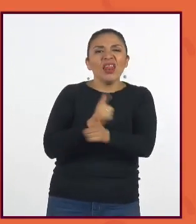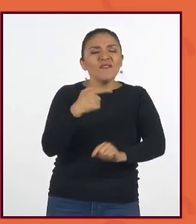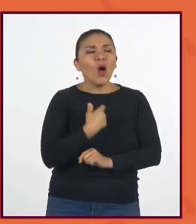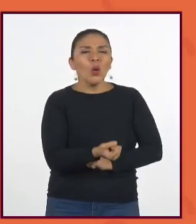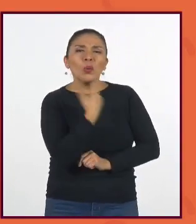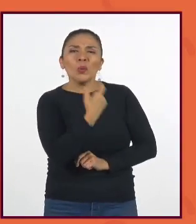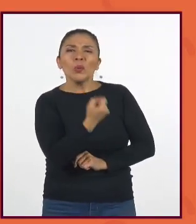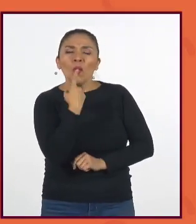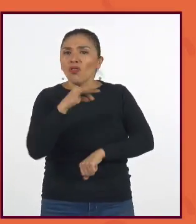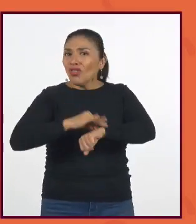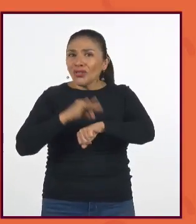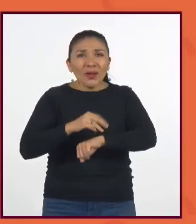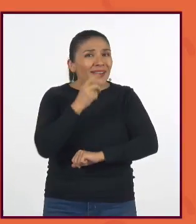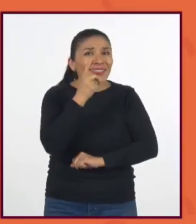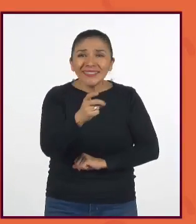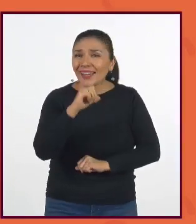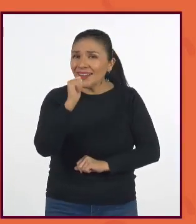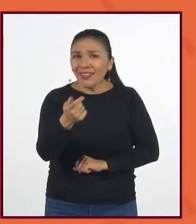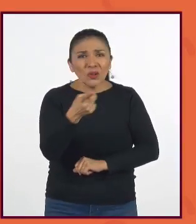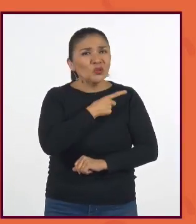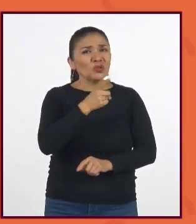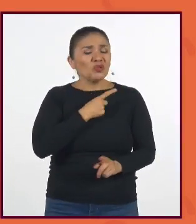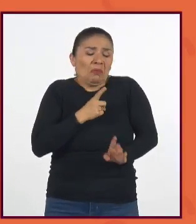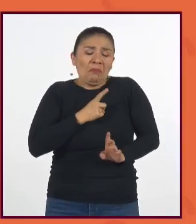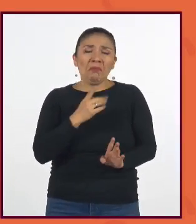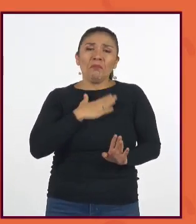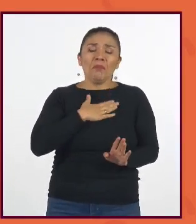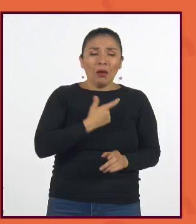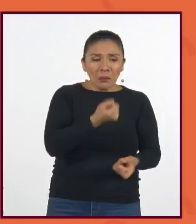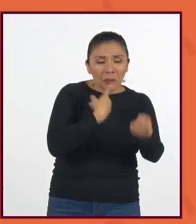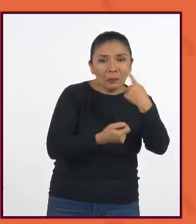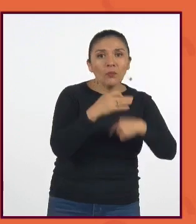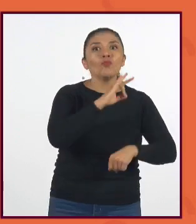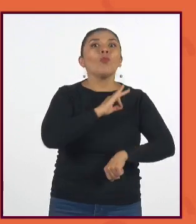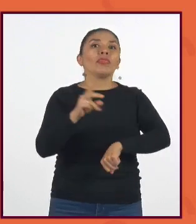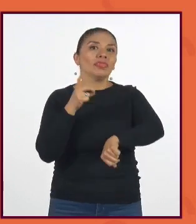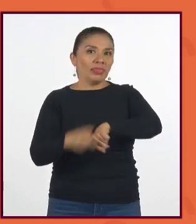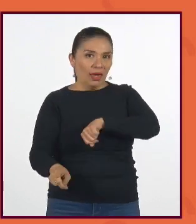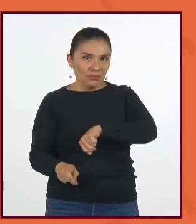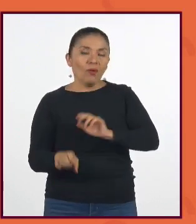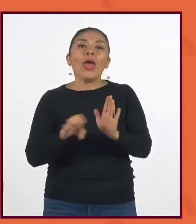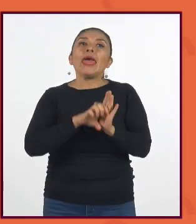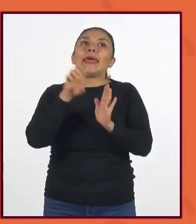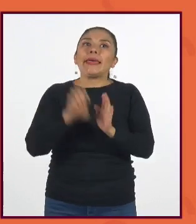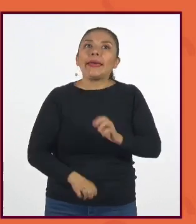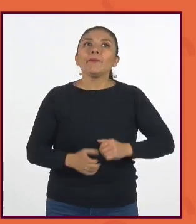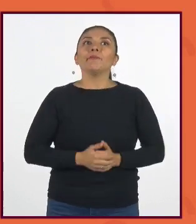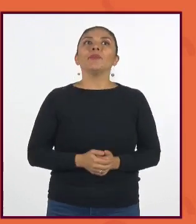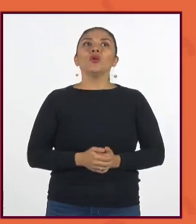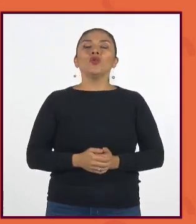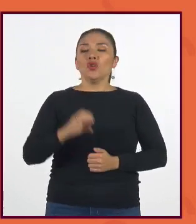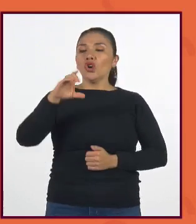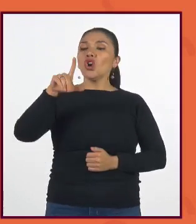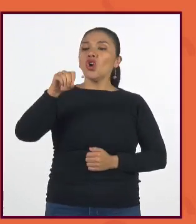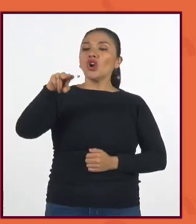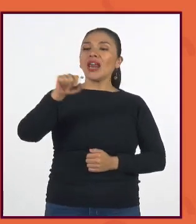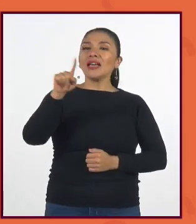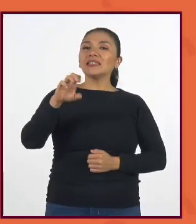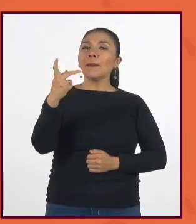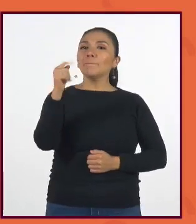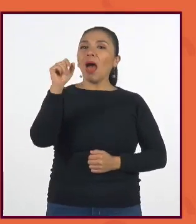supervisado por un médico va a causar un daño, ¿sí? Como por ejemplo el clonazepam, que